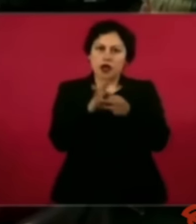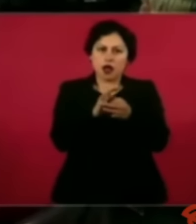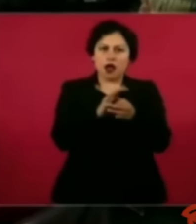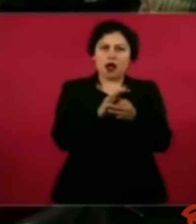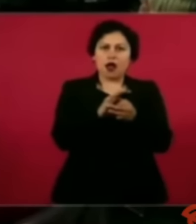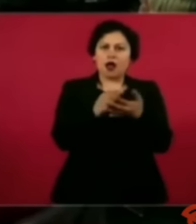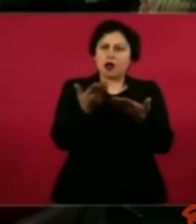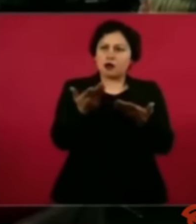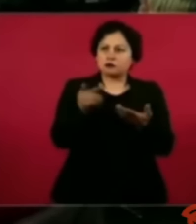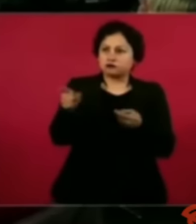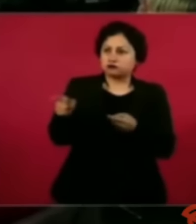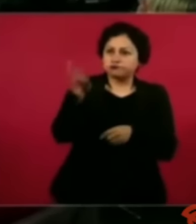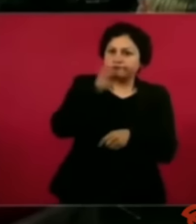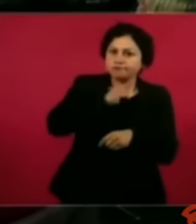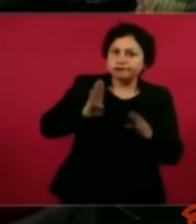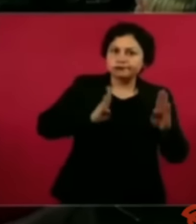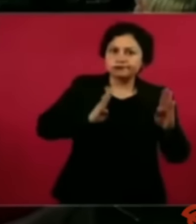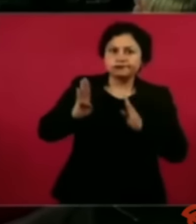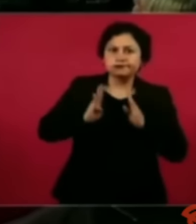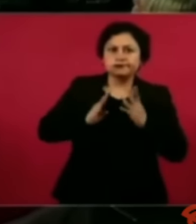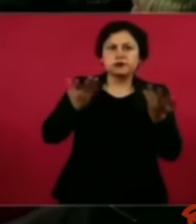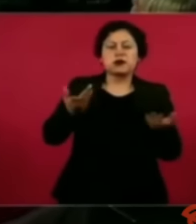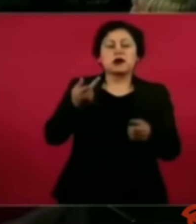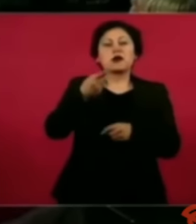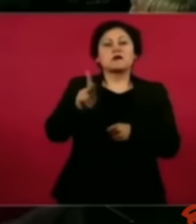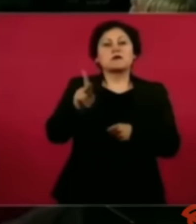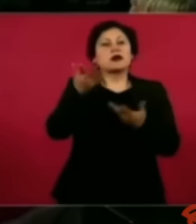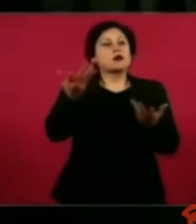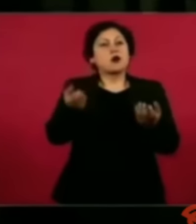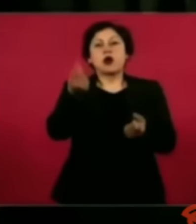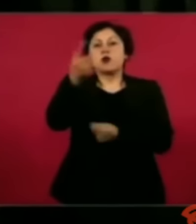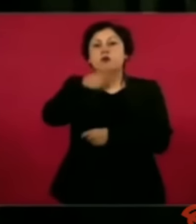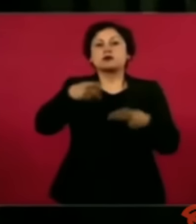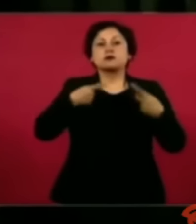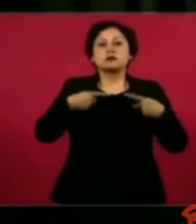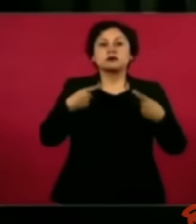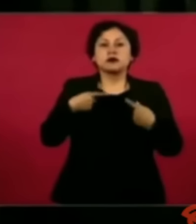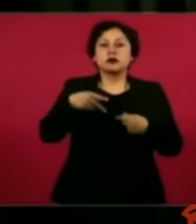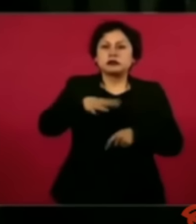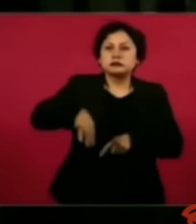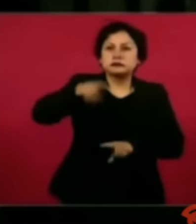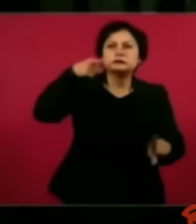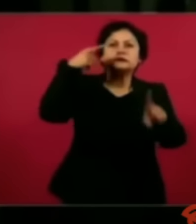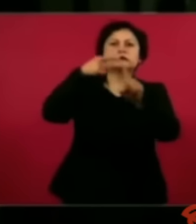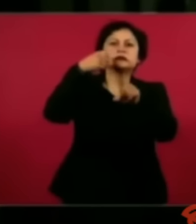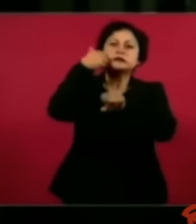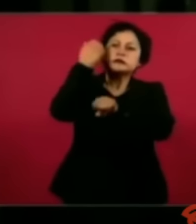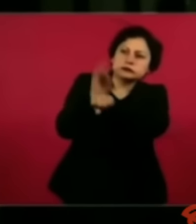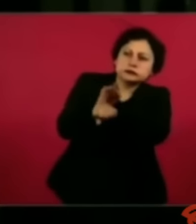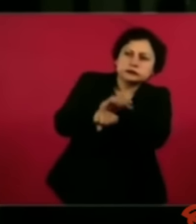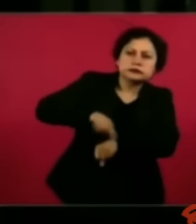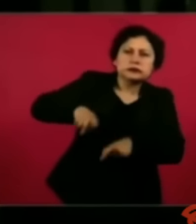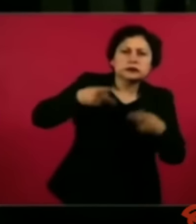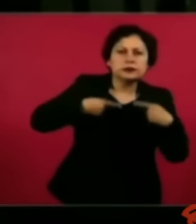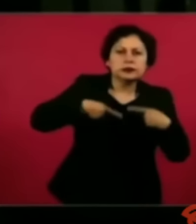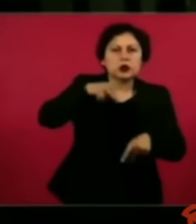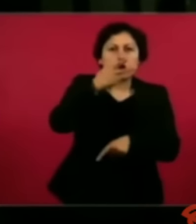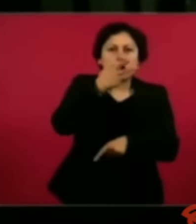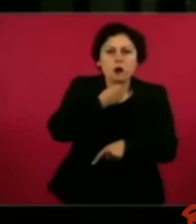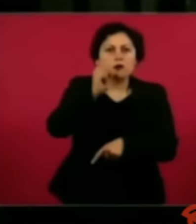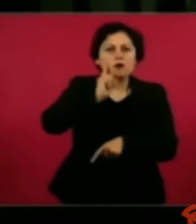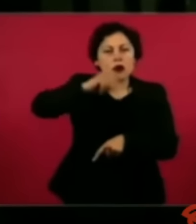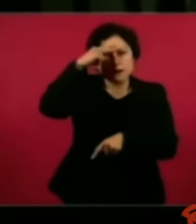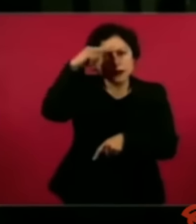está buscando seguridad para los mexicanos y mexicanas. Dicho lo anterior, presidente, con lo que se ha